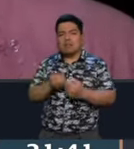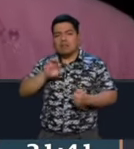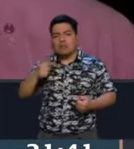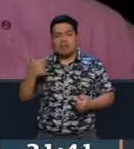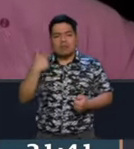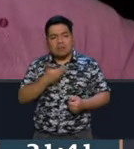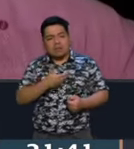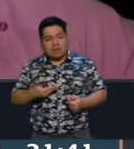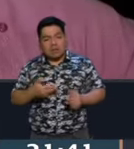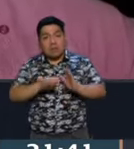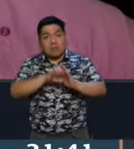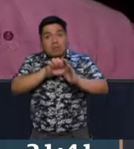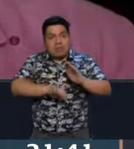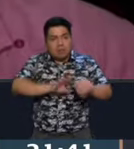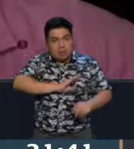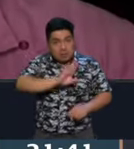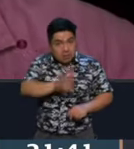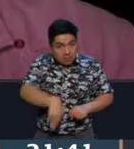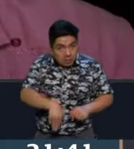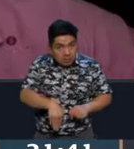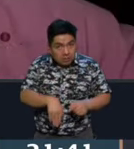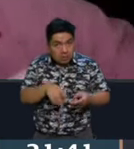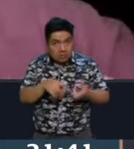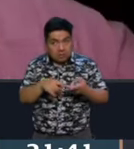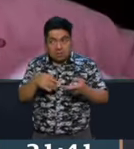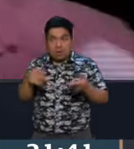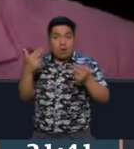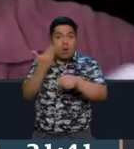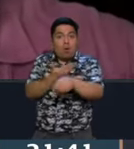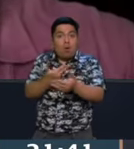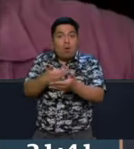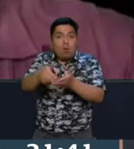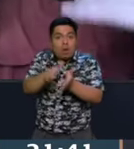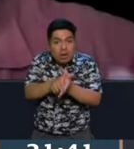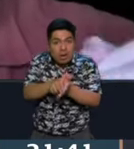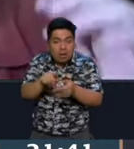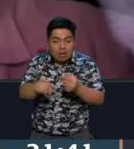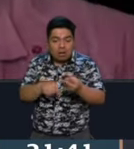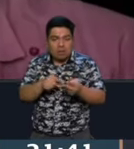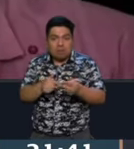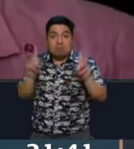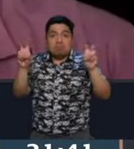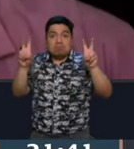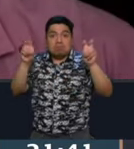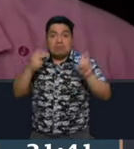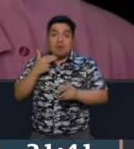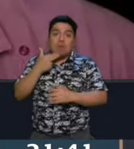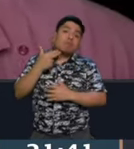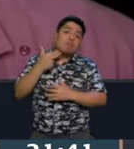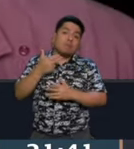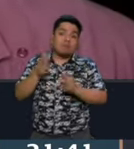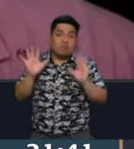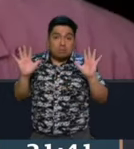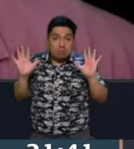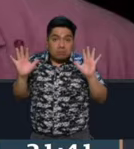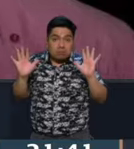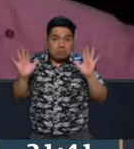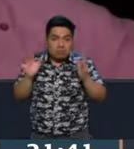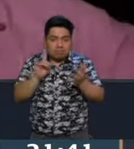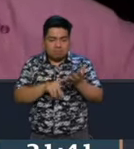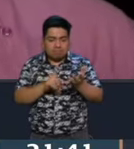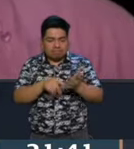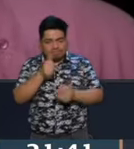¿Qué va a pasar si se les muere? ¿Se va a convertir en mártir? ¿Van a decir que solito se suicidó como ya lo intentaron imponer en la prensa internacional? Habrá que